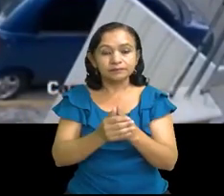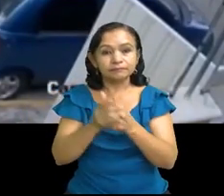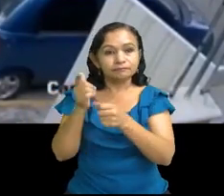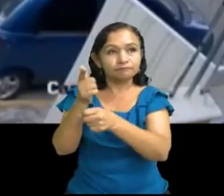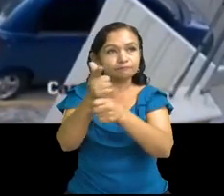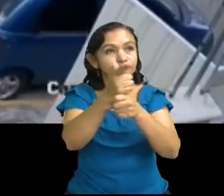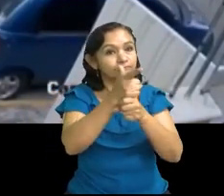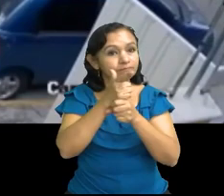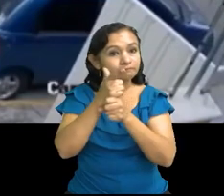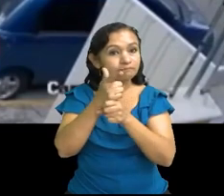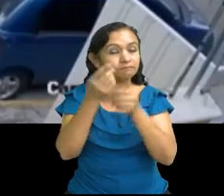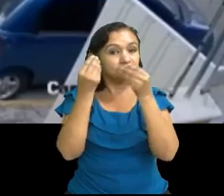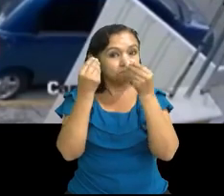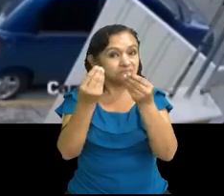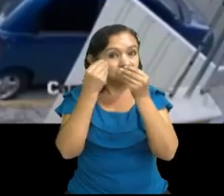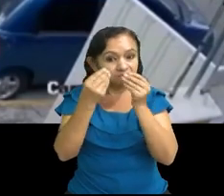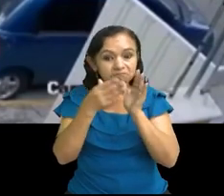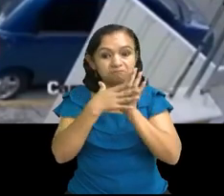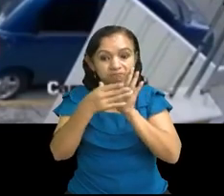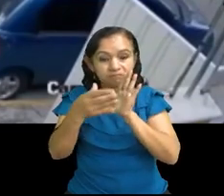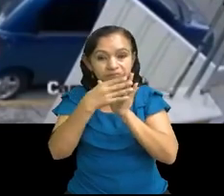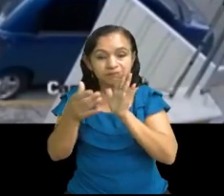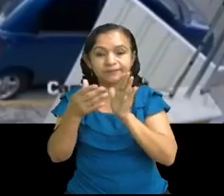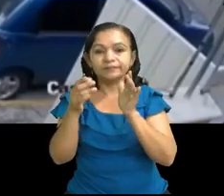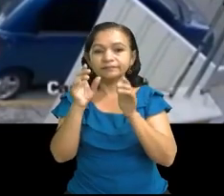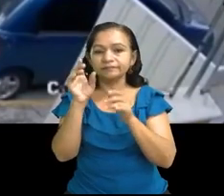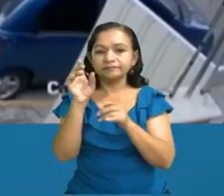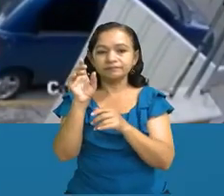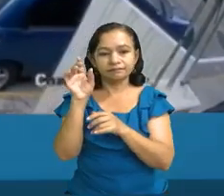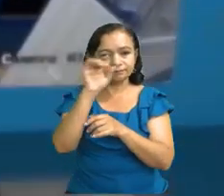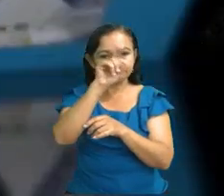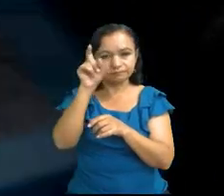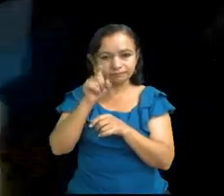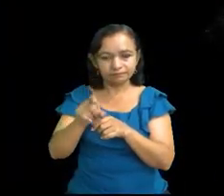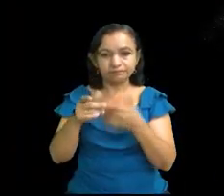sido reproducido miles de veces en el internet.